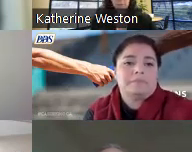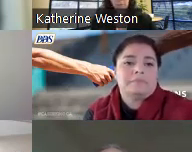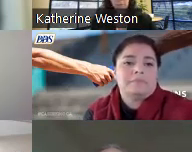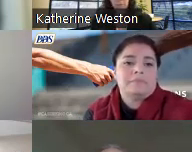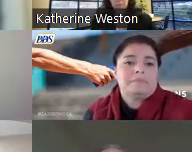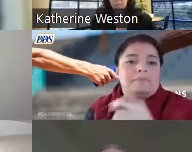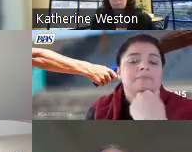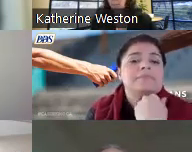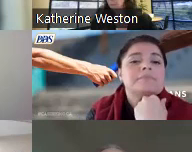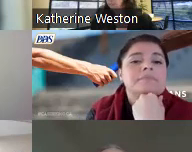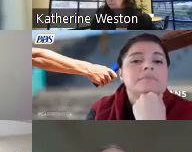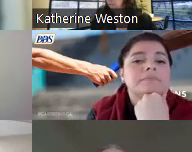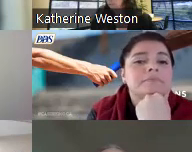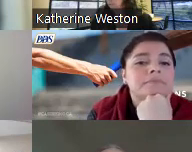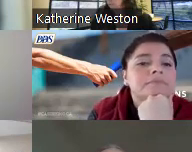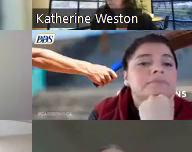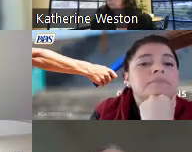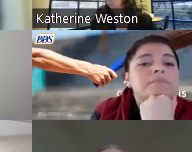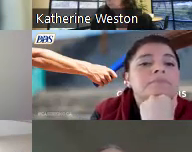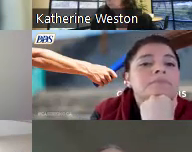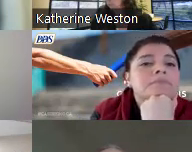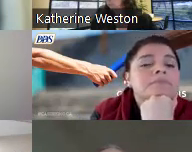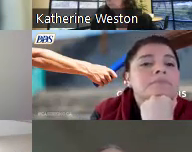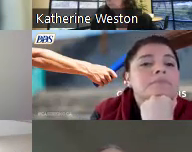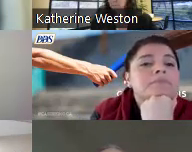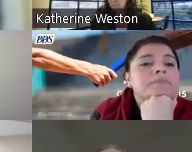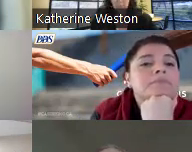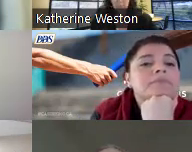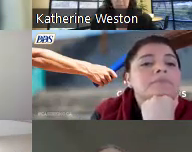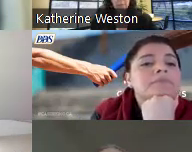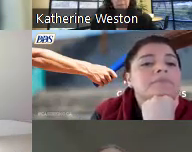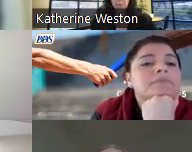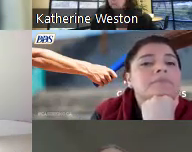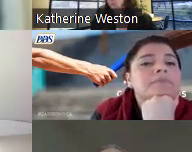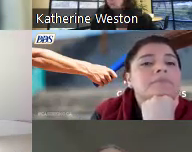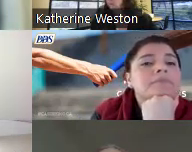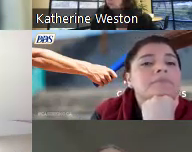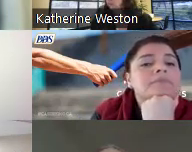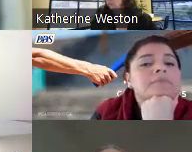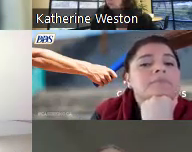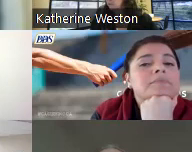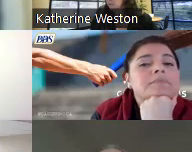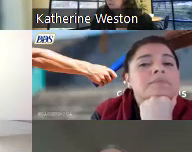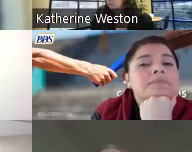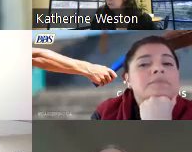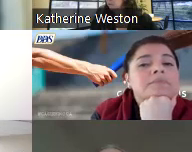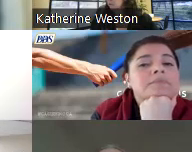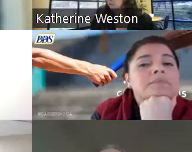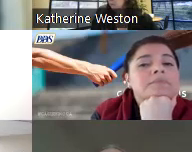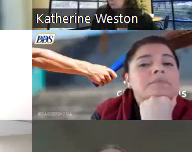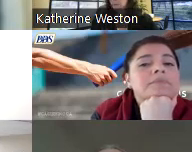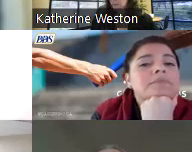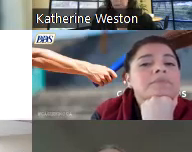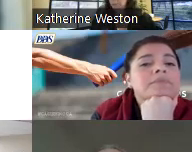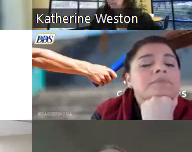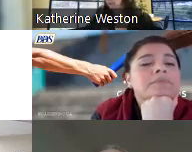ha capturado. Las respuestas son anónimas, no sabemos quién dijo qué, pero la información que se está